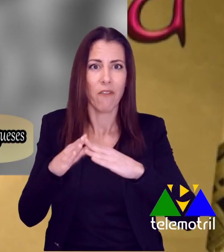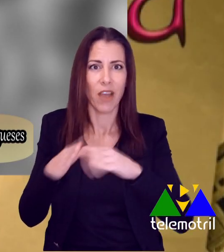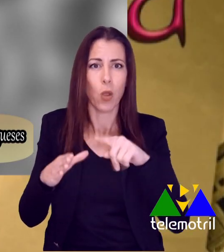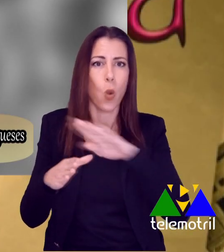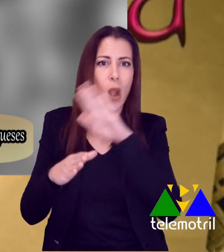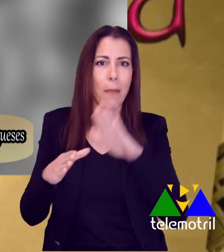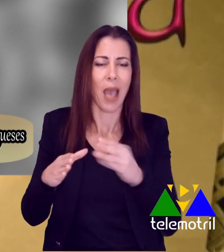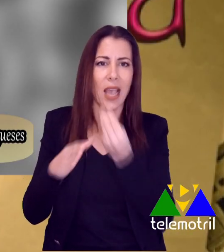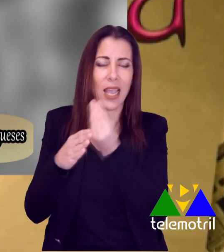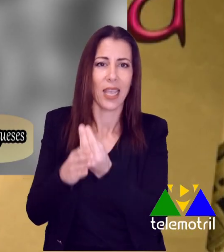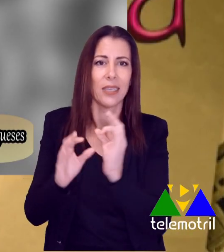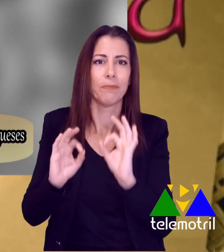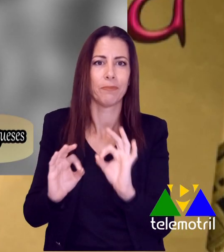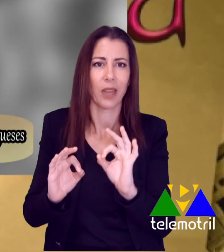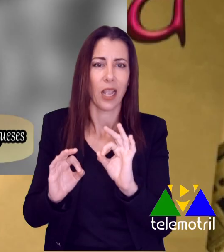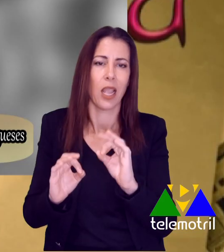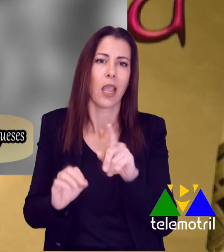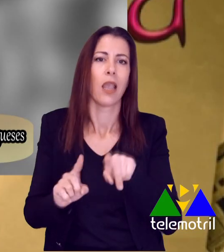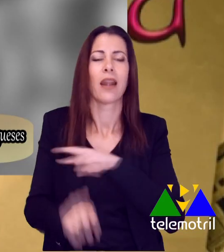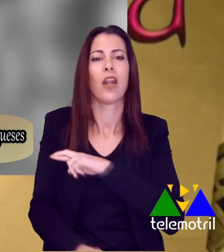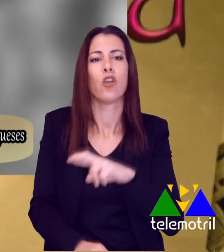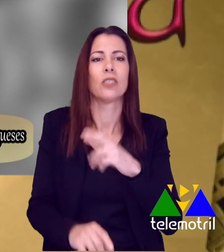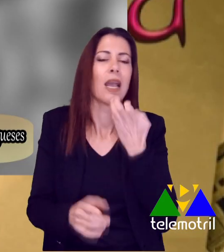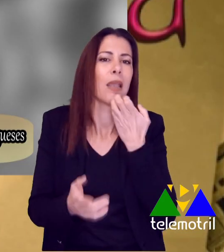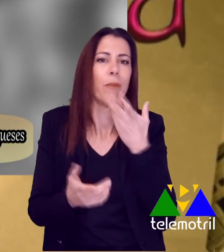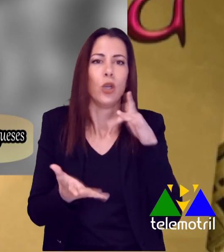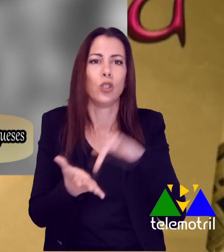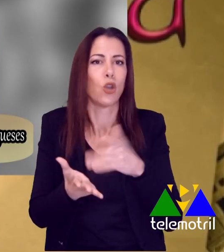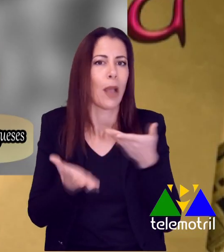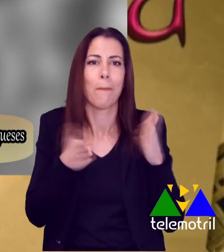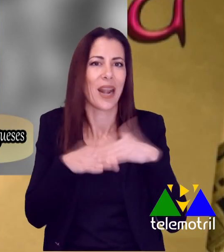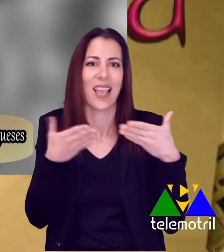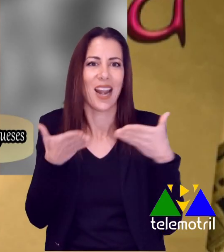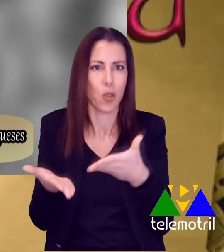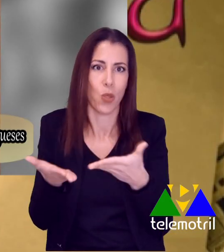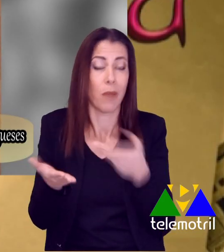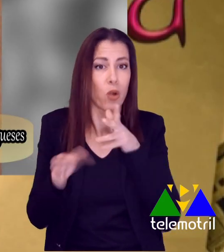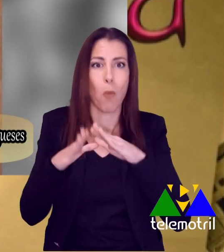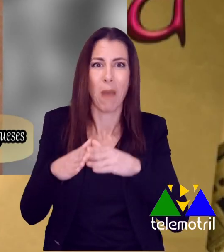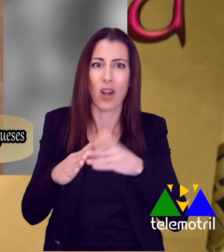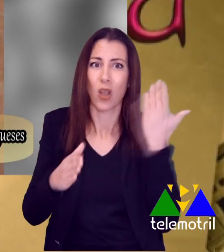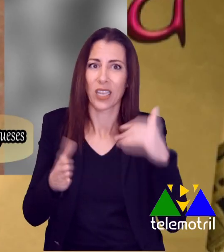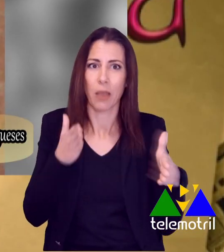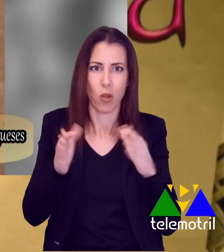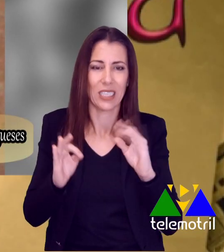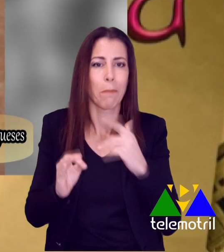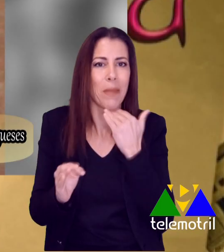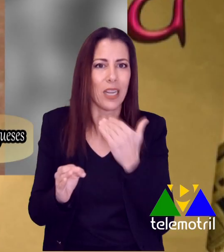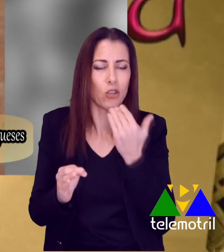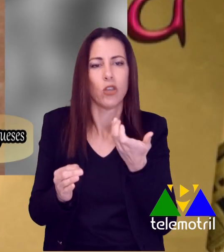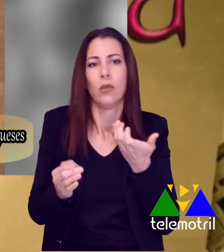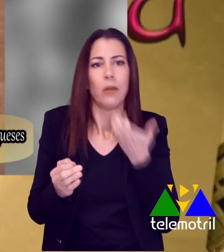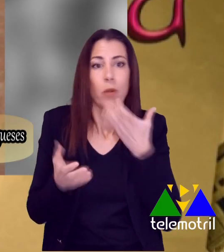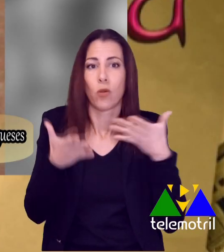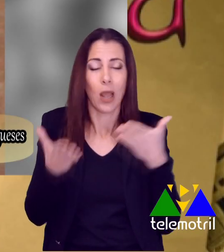una imagen religiosa para que los ayudara en caso de, en aquella época un barco era un sitio muy peligroso, para que los ayudara en caso